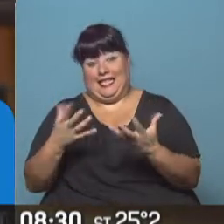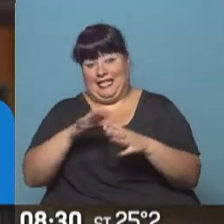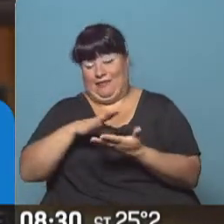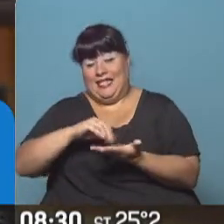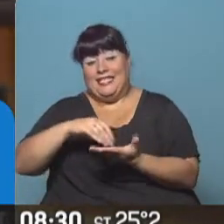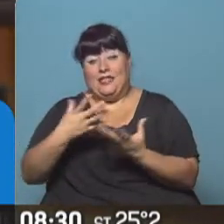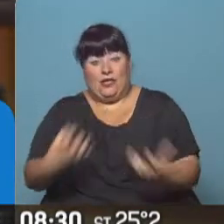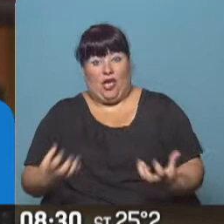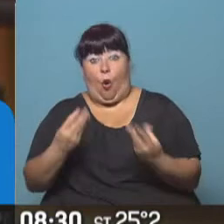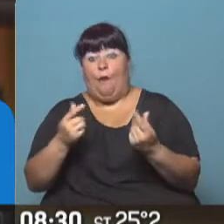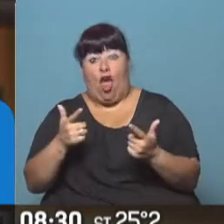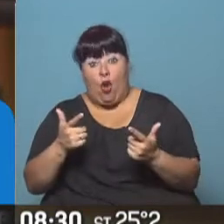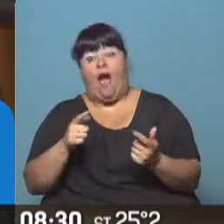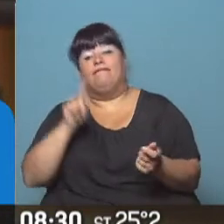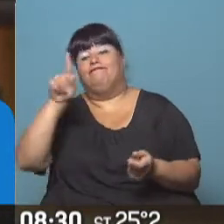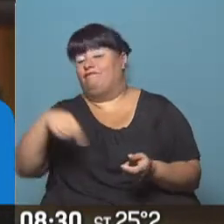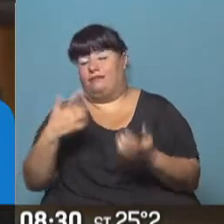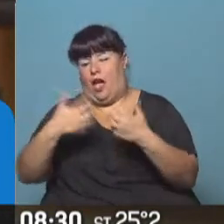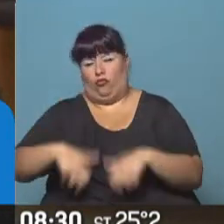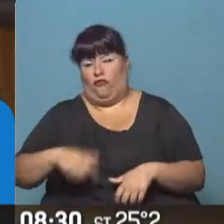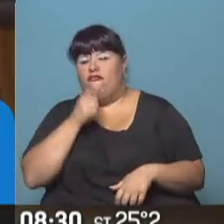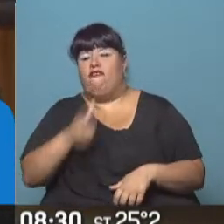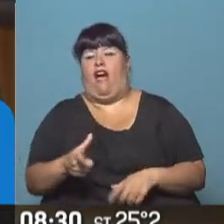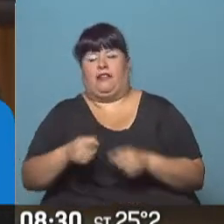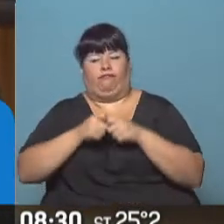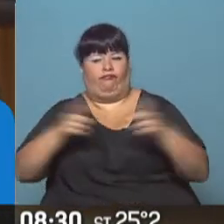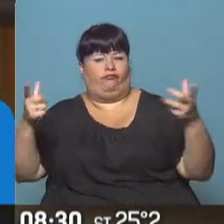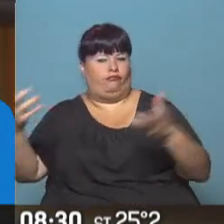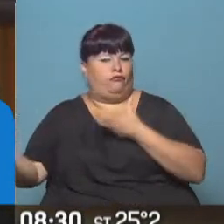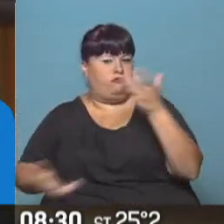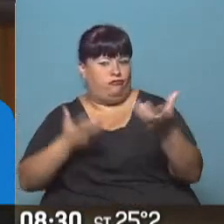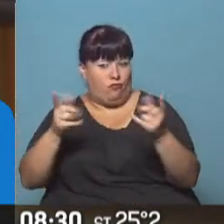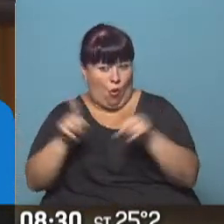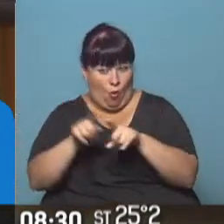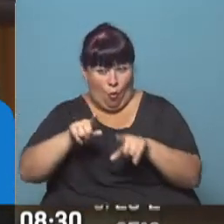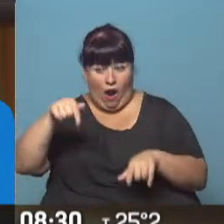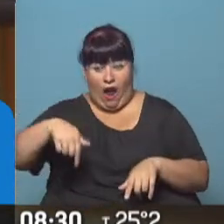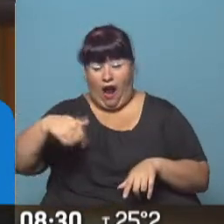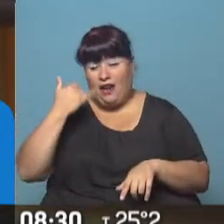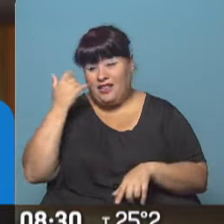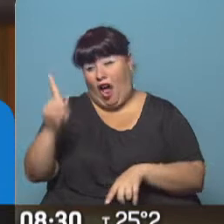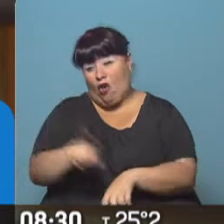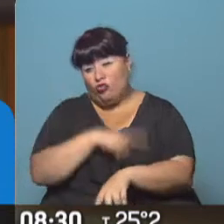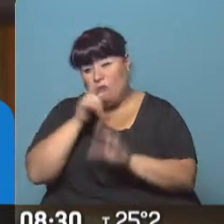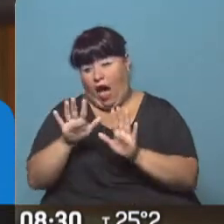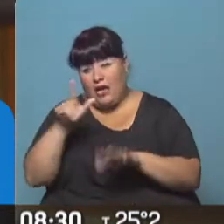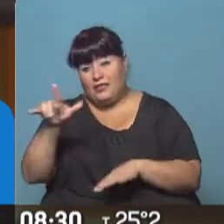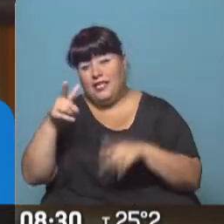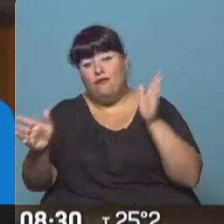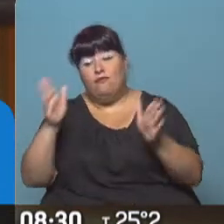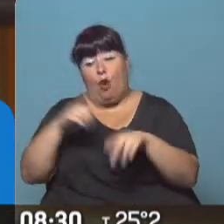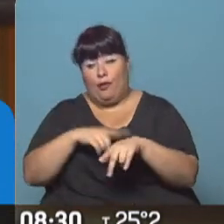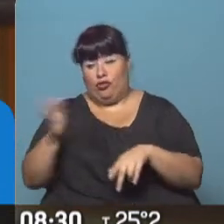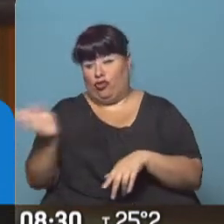escasez de humedad generan las condiciones propicias para la proliferación de incendios como los que estamos acostumbrados a ver en estas épocas